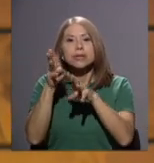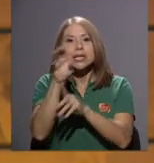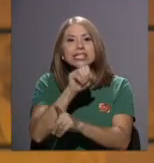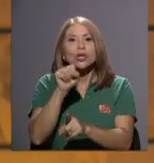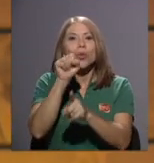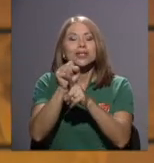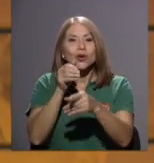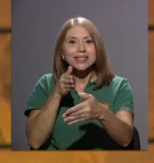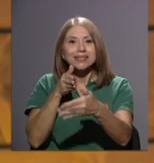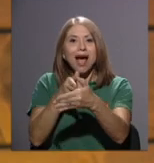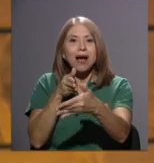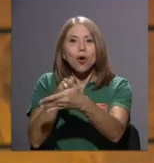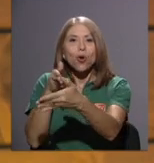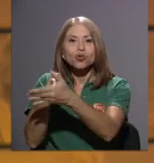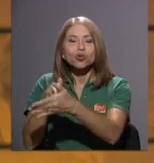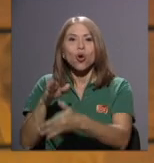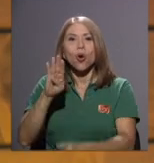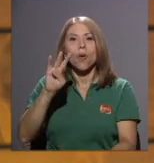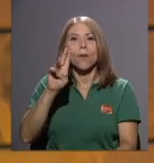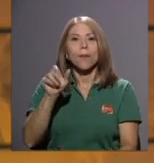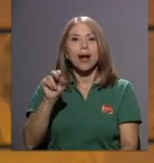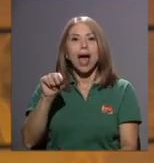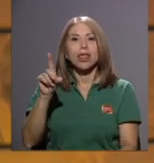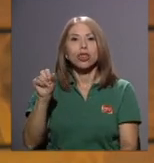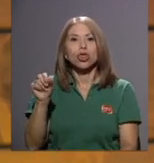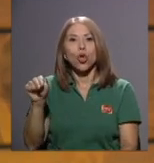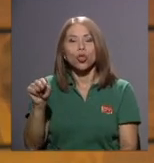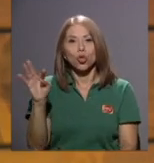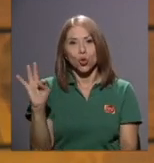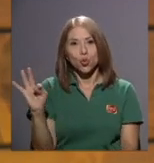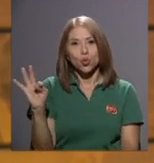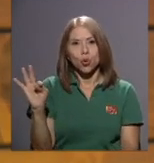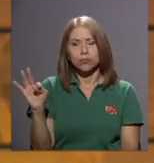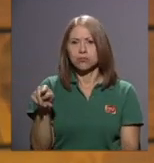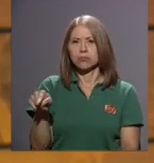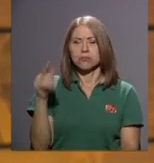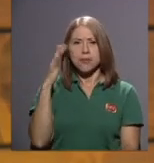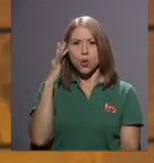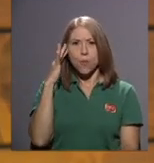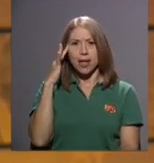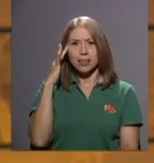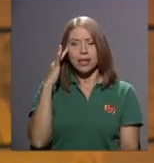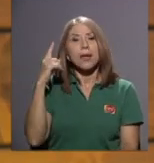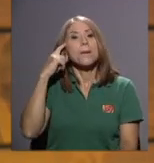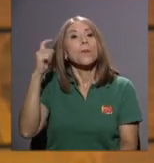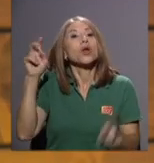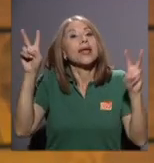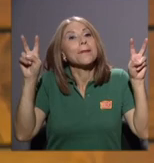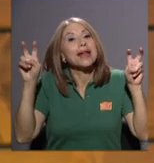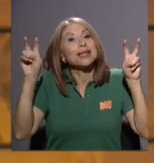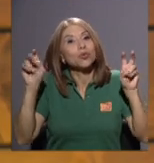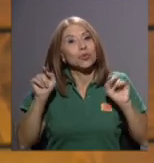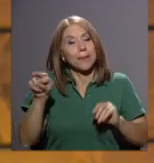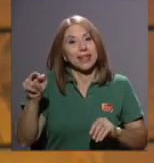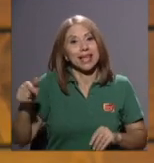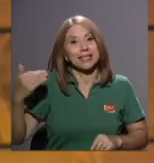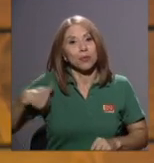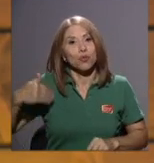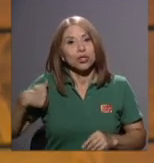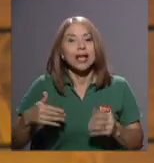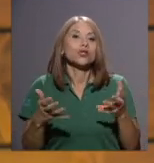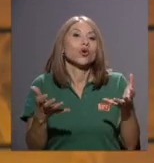situaciones de acoso que ha generado Brandon Toruño y es preocupante porque, bueno, presuntamente, porque este muchacho lo que desea